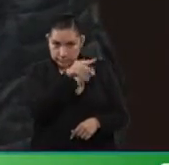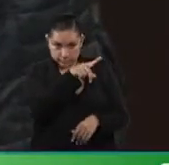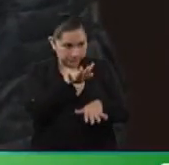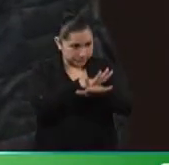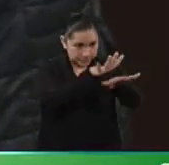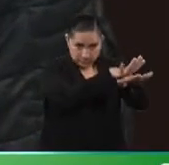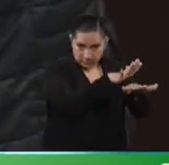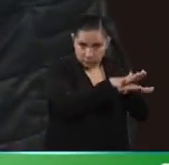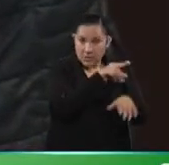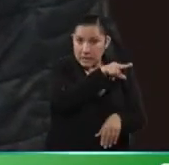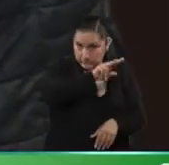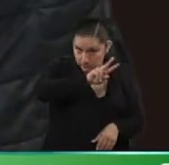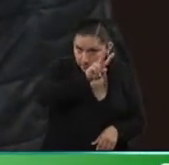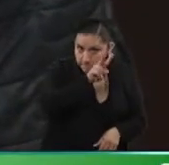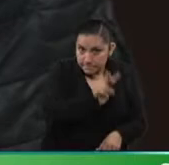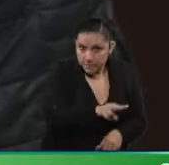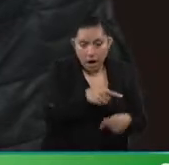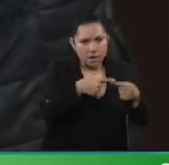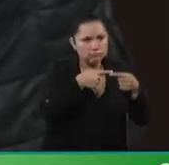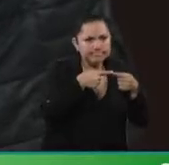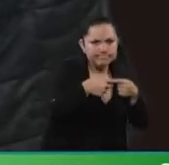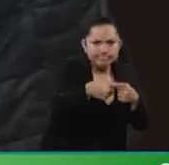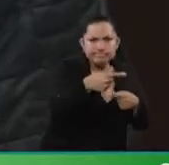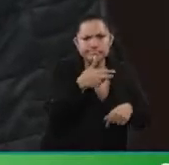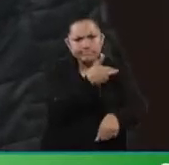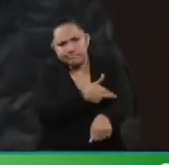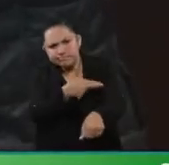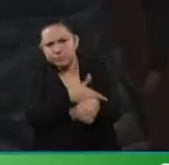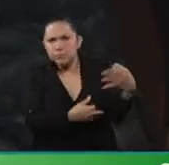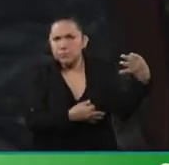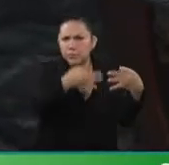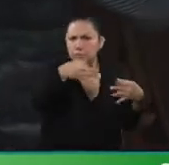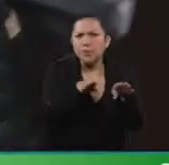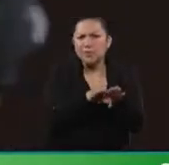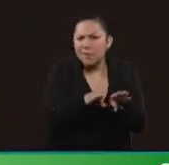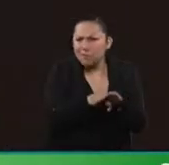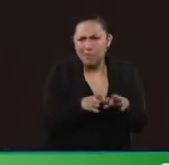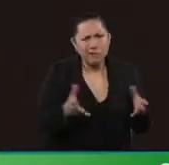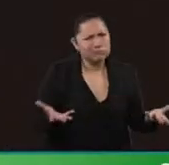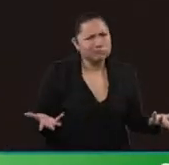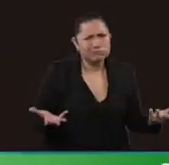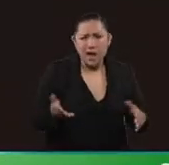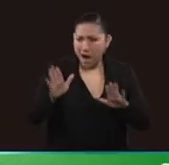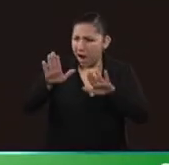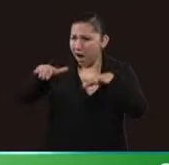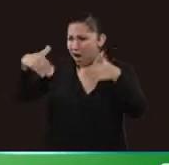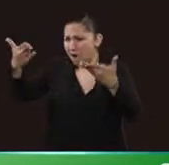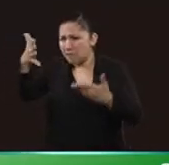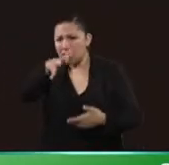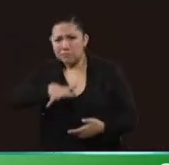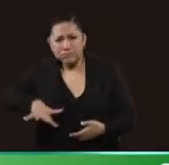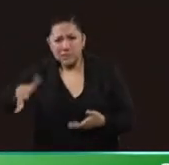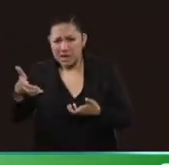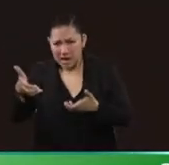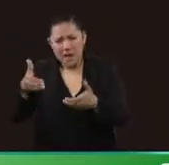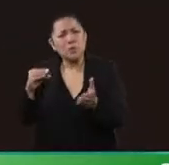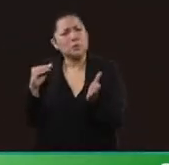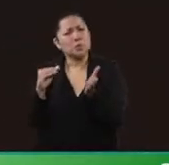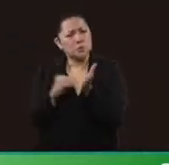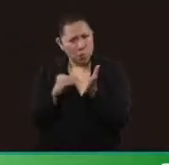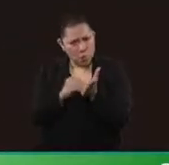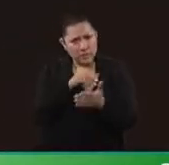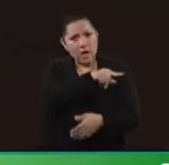de justicia en las calles continuarán las extorsiones continuará el cobro de